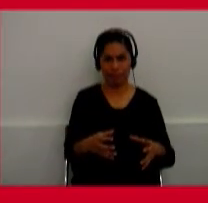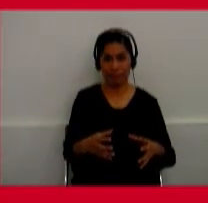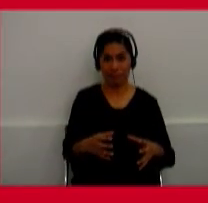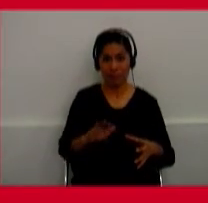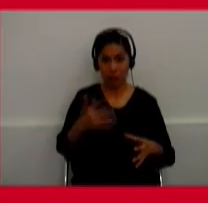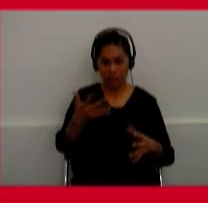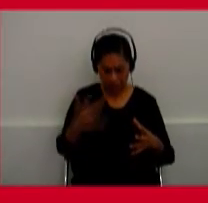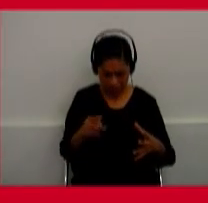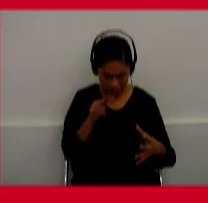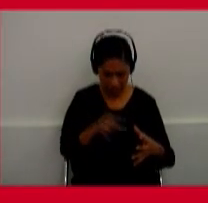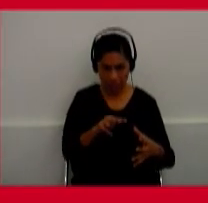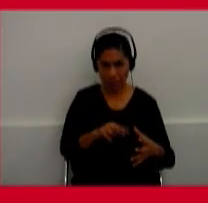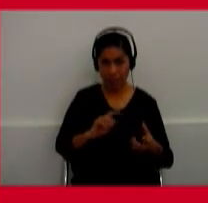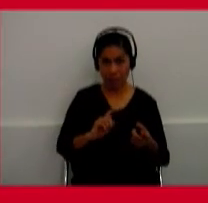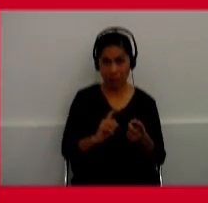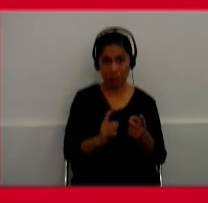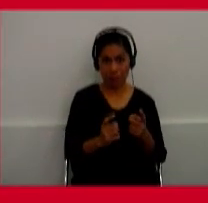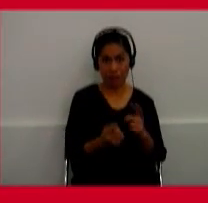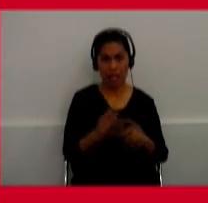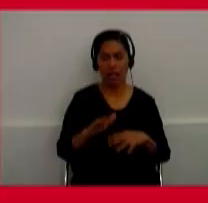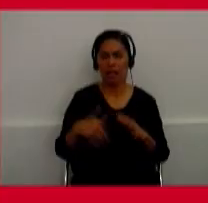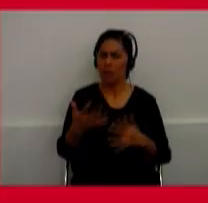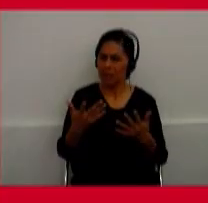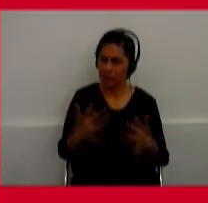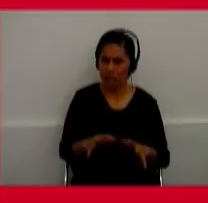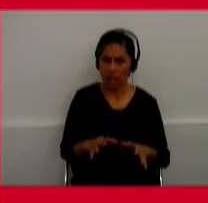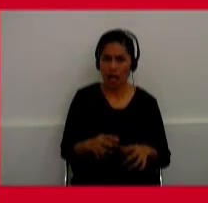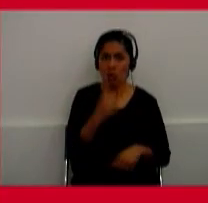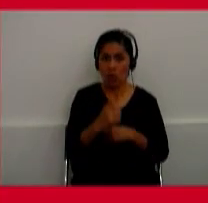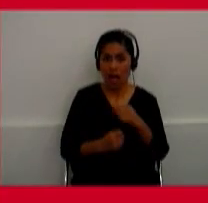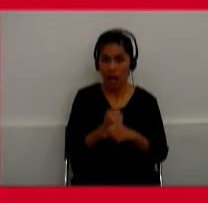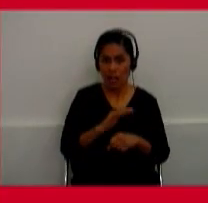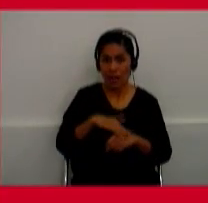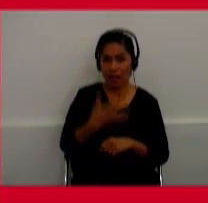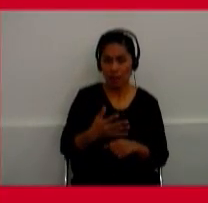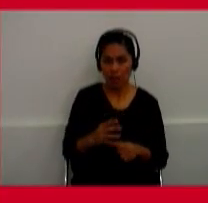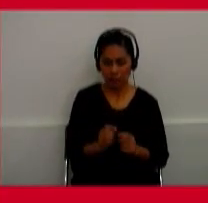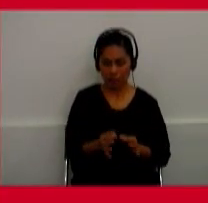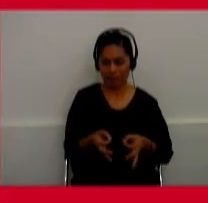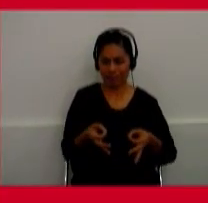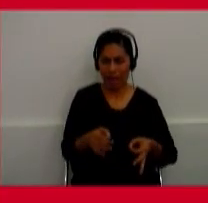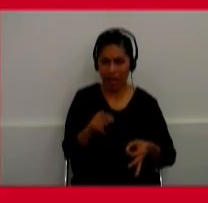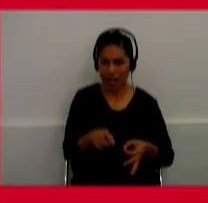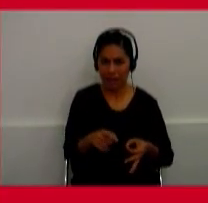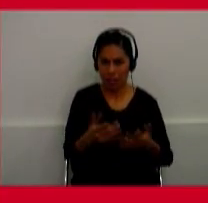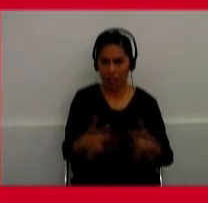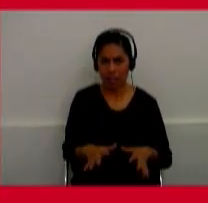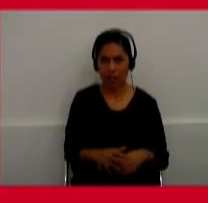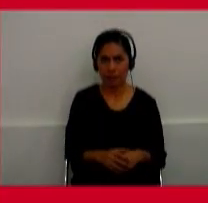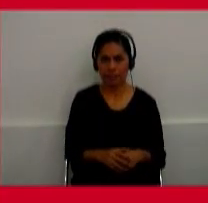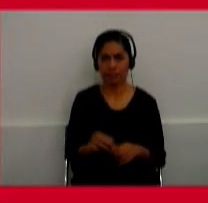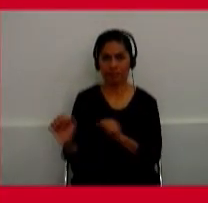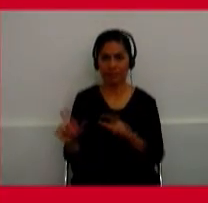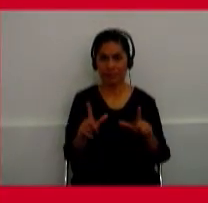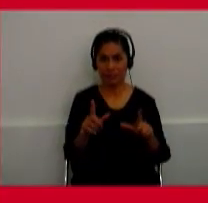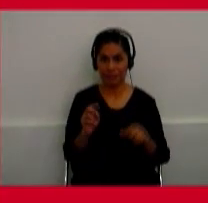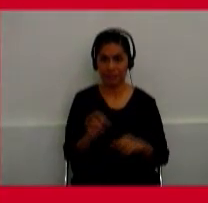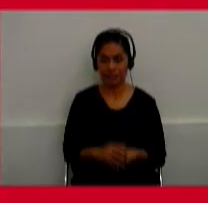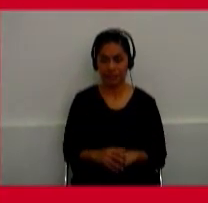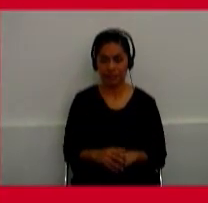cambio, los postergáramos al año siguiente para poder cambiar estos motores que habían fallado. En la siguiente diapositiva